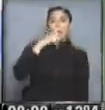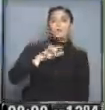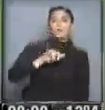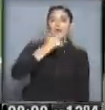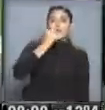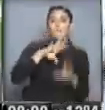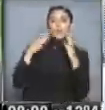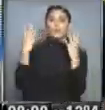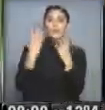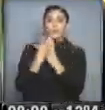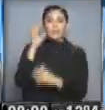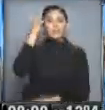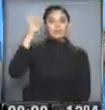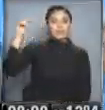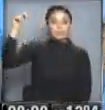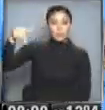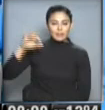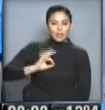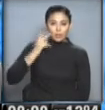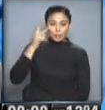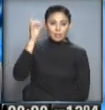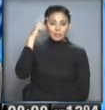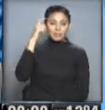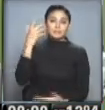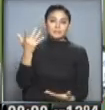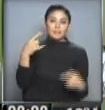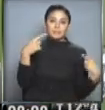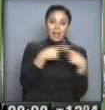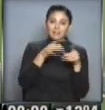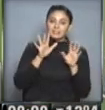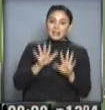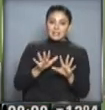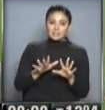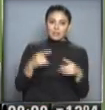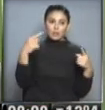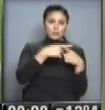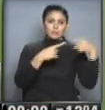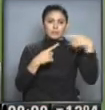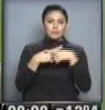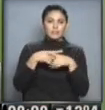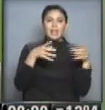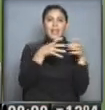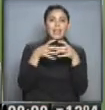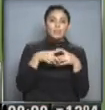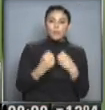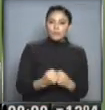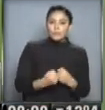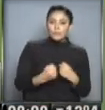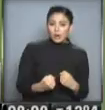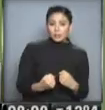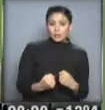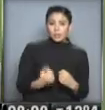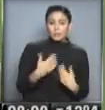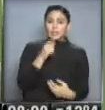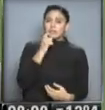en Sudáfrica 2010. Sí, las cosas que tienen los partidos, los entrecruzamientos entre equipos que son poderosos, porque podemos